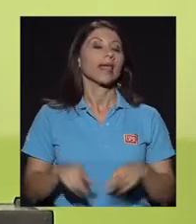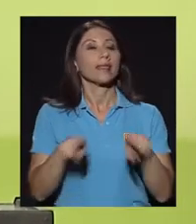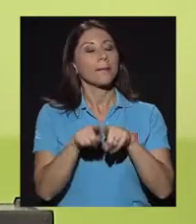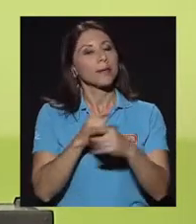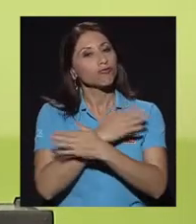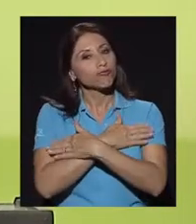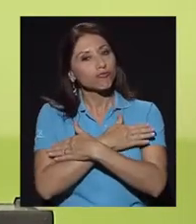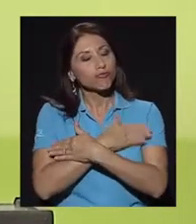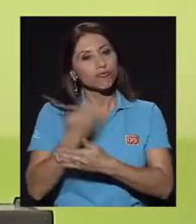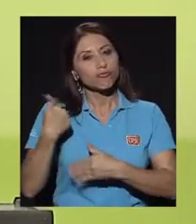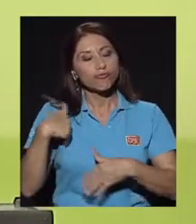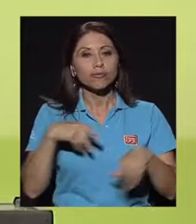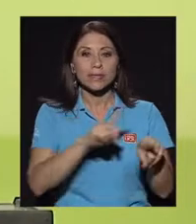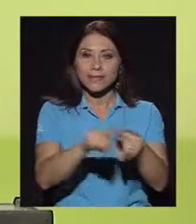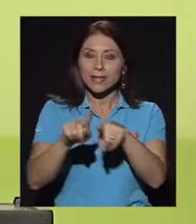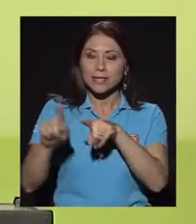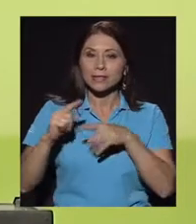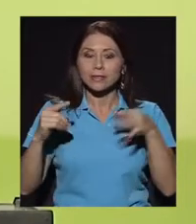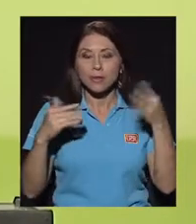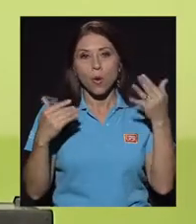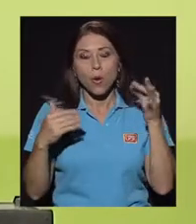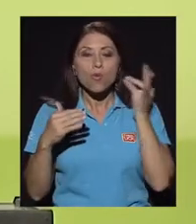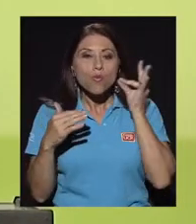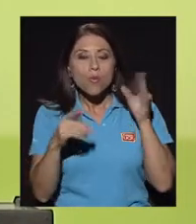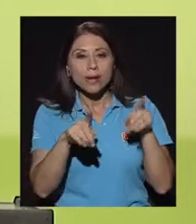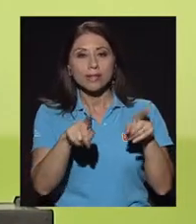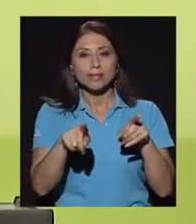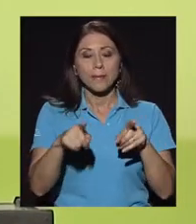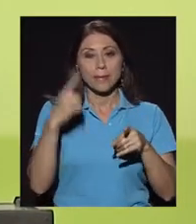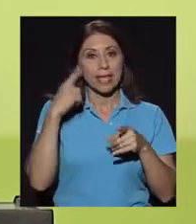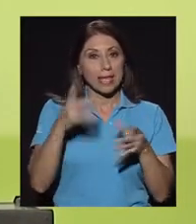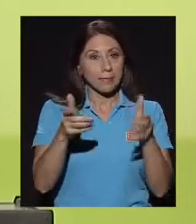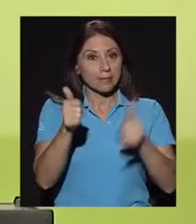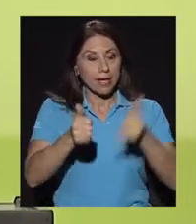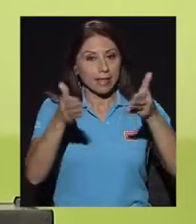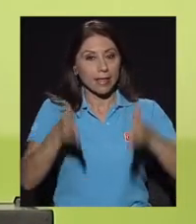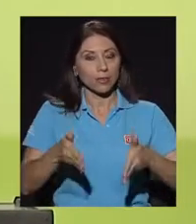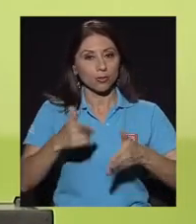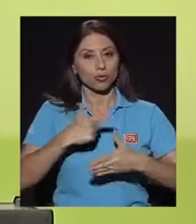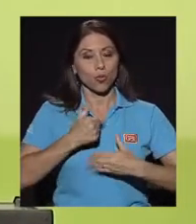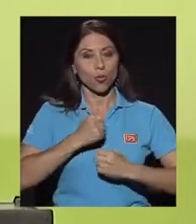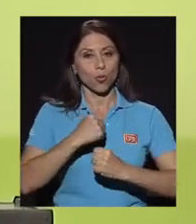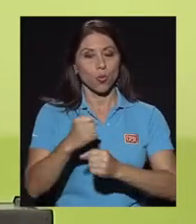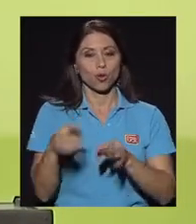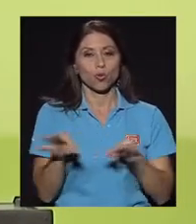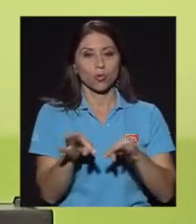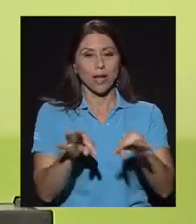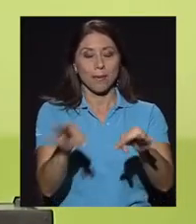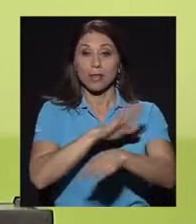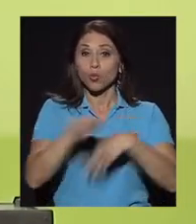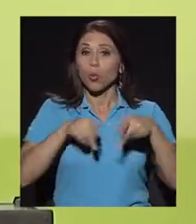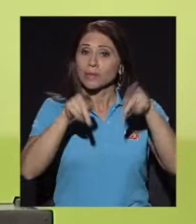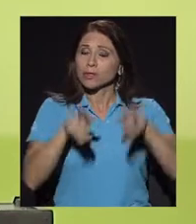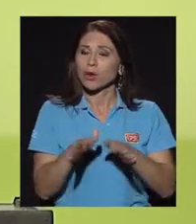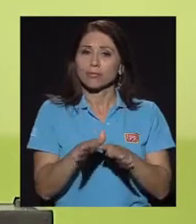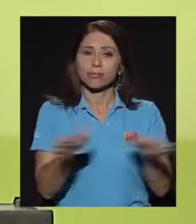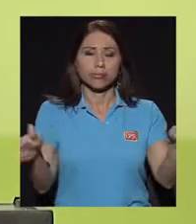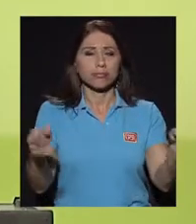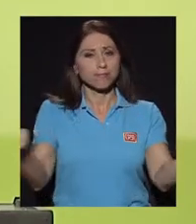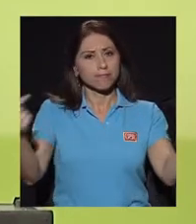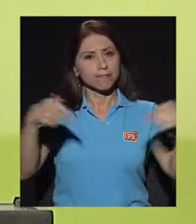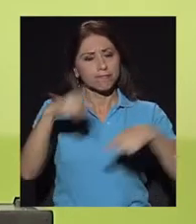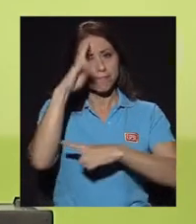a la estimada y estimados aspirantes a la Alcaldía Municipal de Turrialba, al público en general que nos honra con su presencia esta